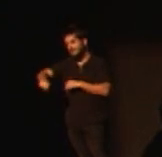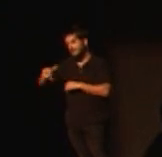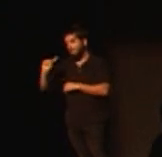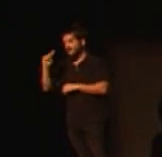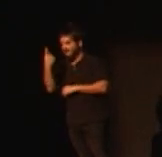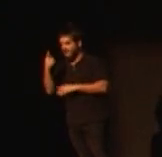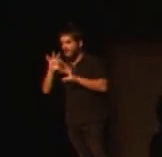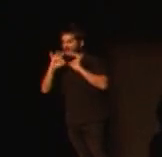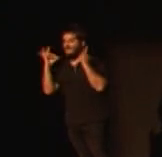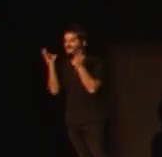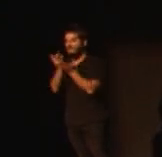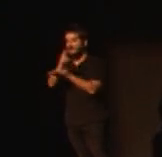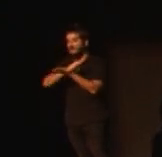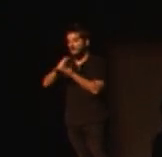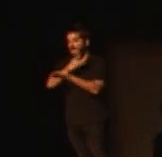Murcia.